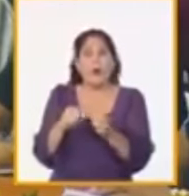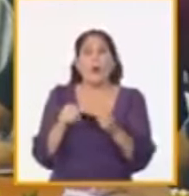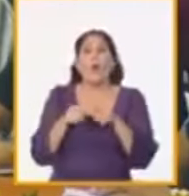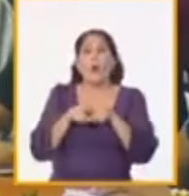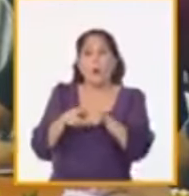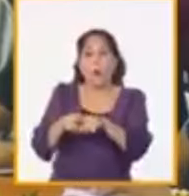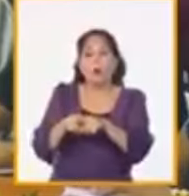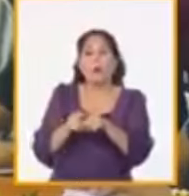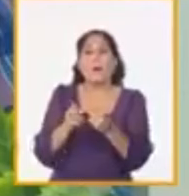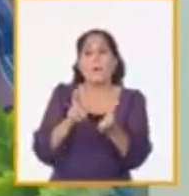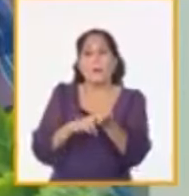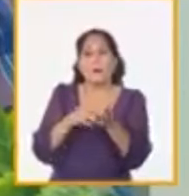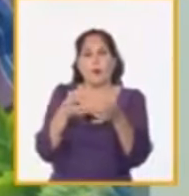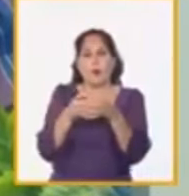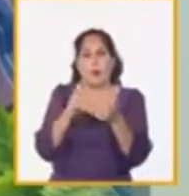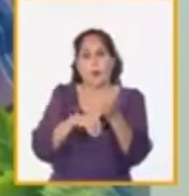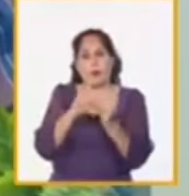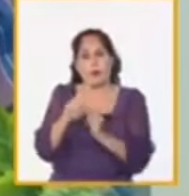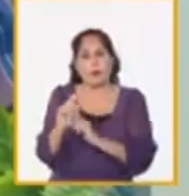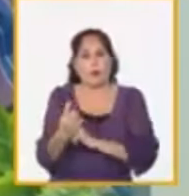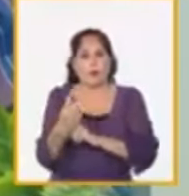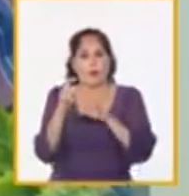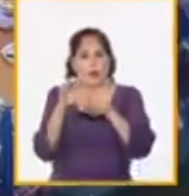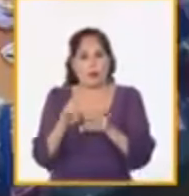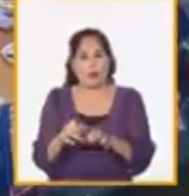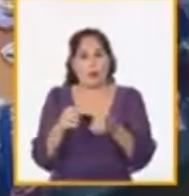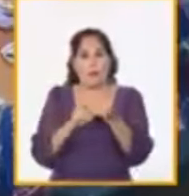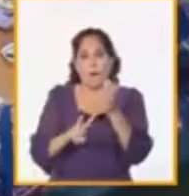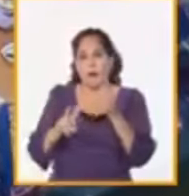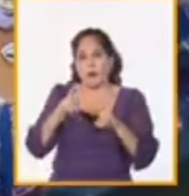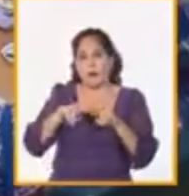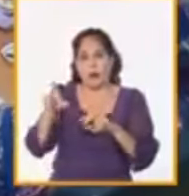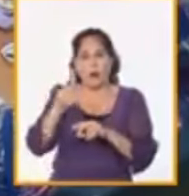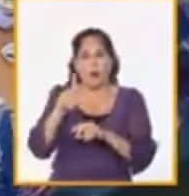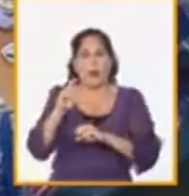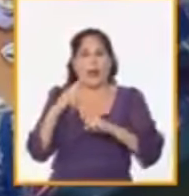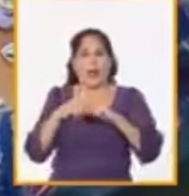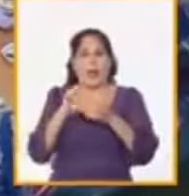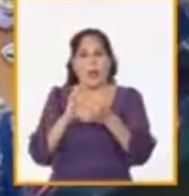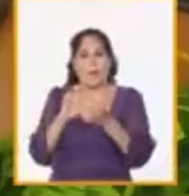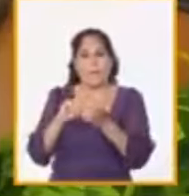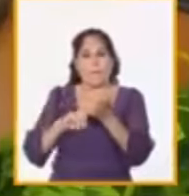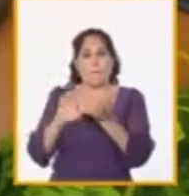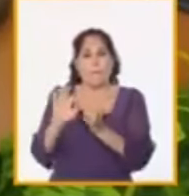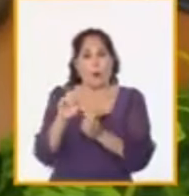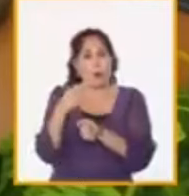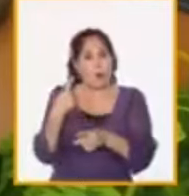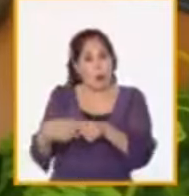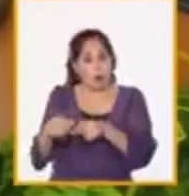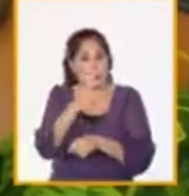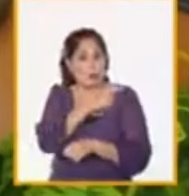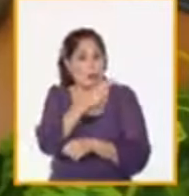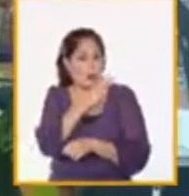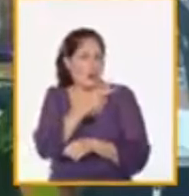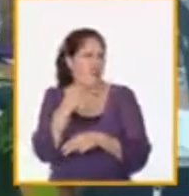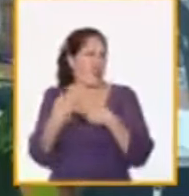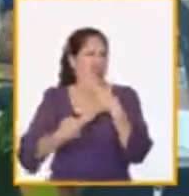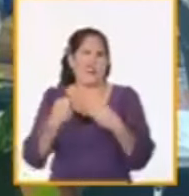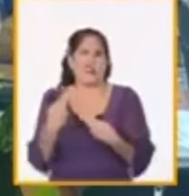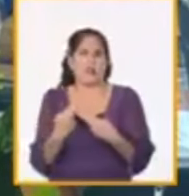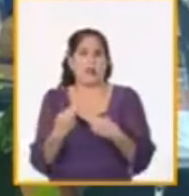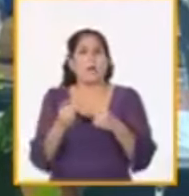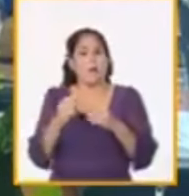miembro del Comité Central y primer secretario del partido en Holguín, Joel Queipo Ruiz, y otras autoridades, se abordaron las acciones que se ejecutan